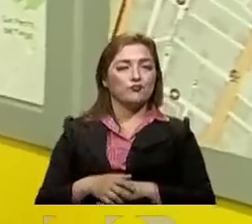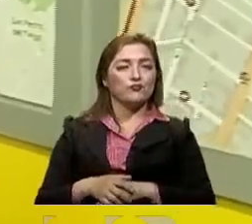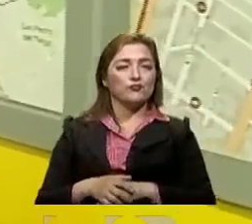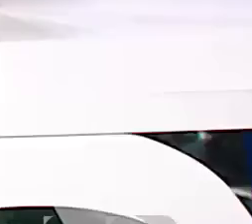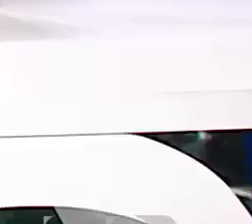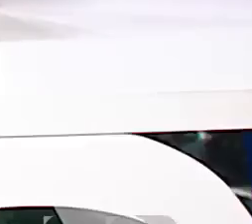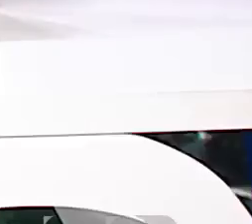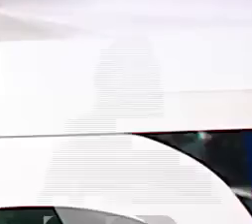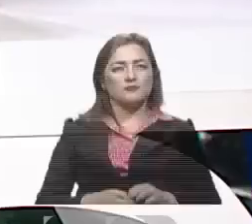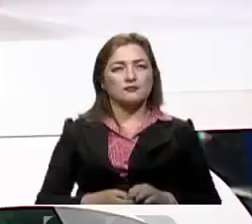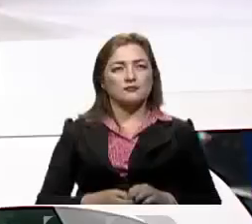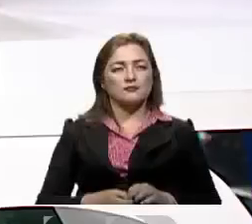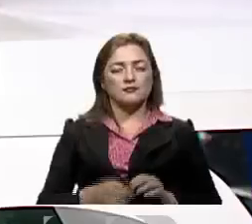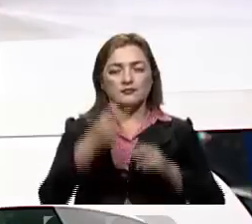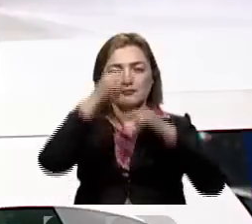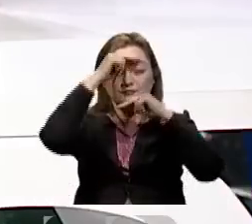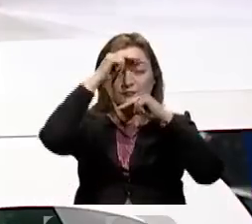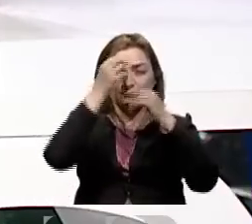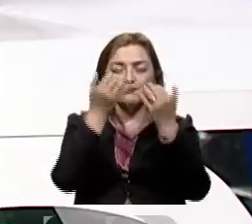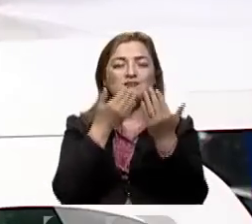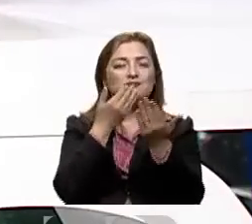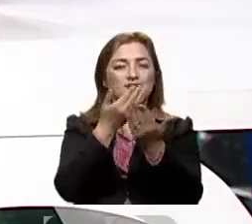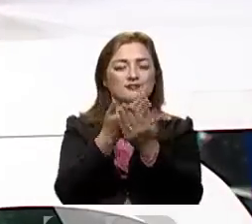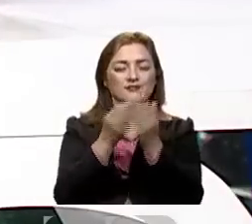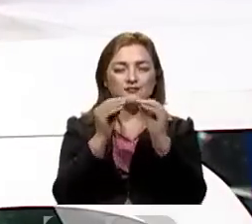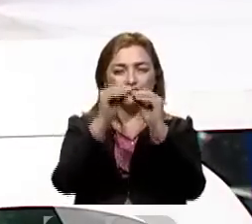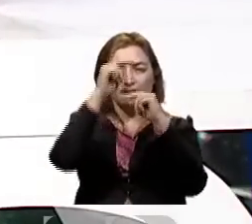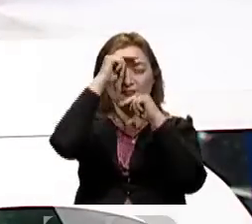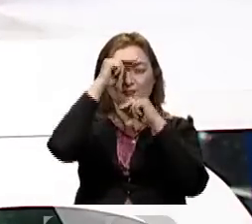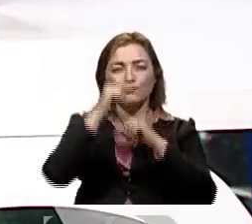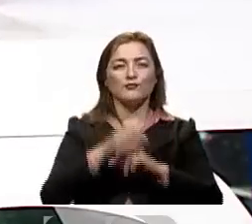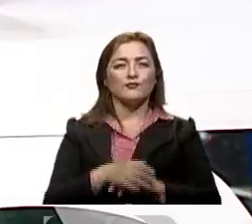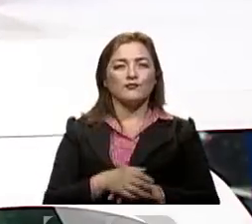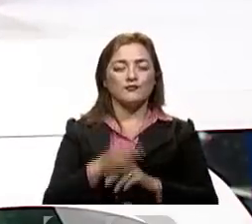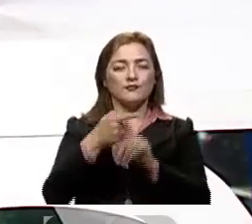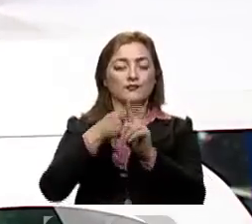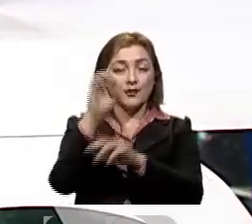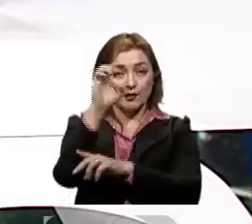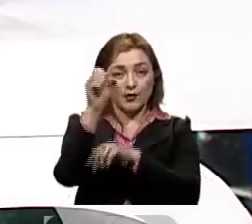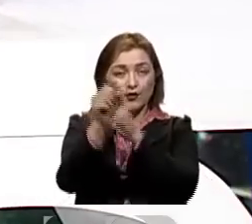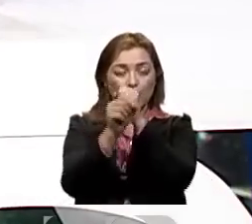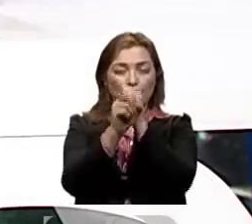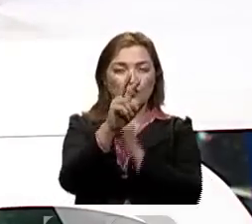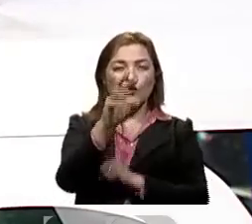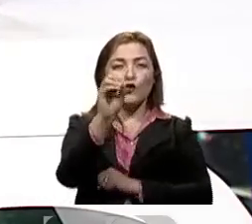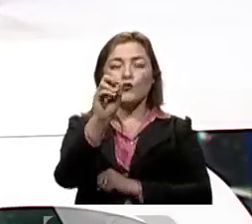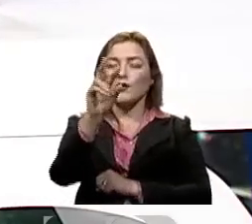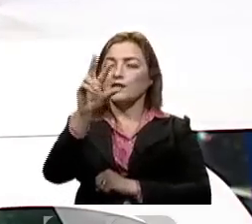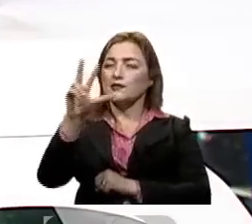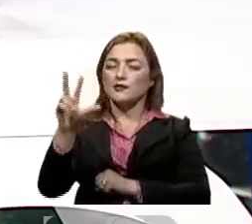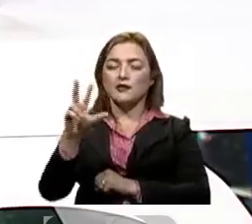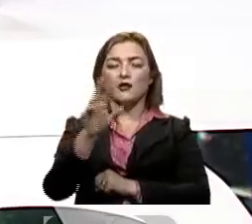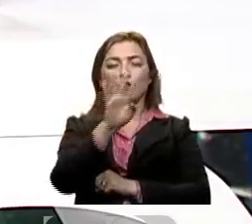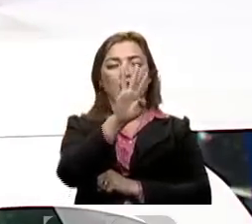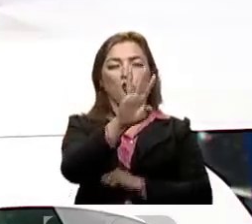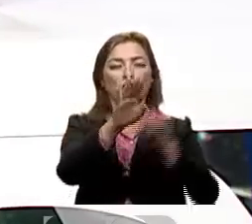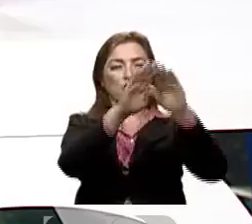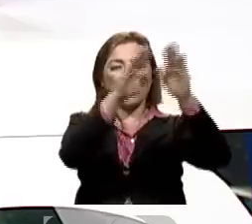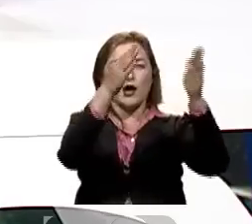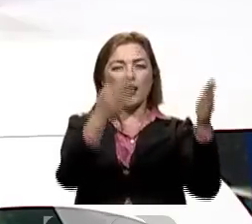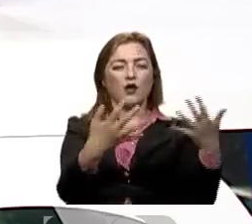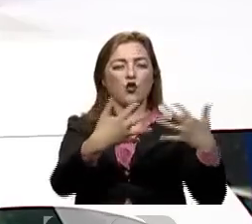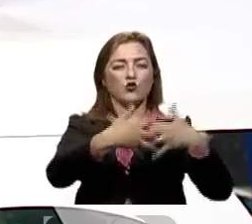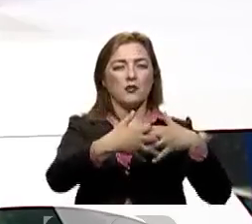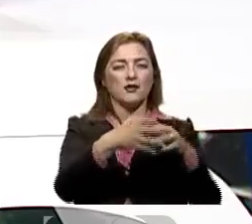del metro. Gracias por continuar con nosotros, seguimos con más noticias. En enero de 2023, 4 cajeros automáticos han